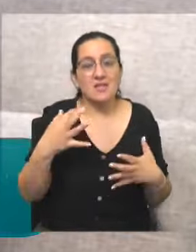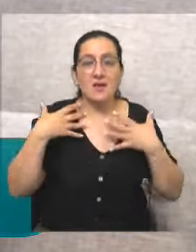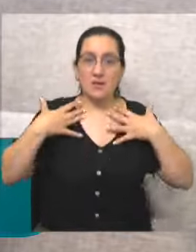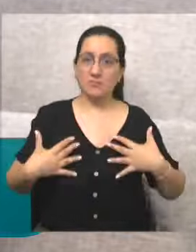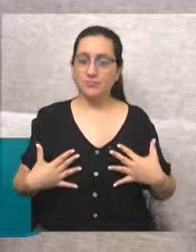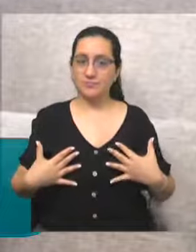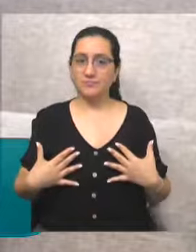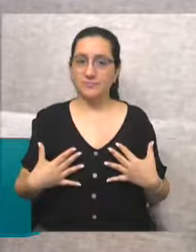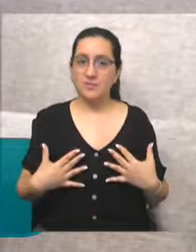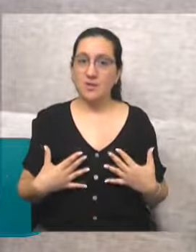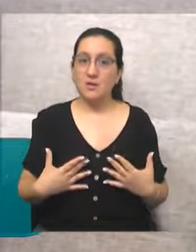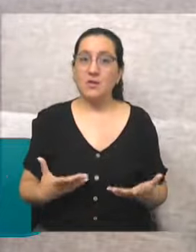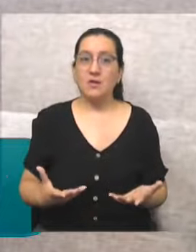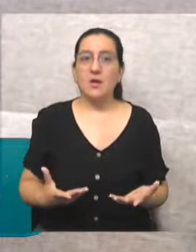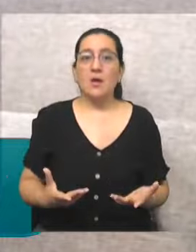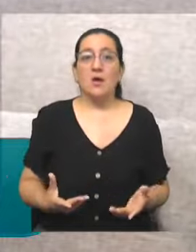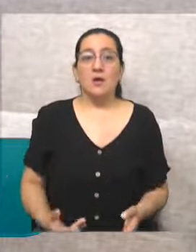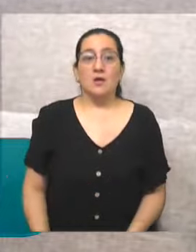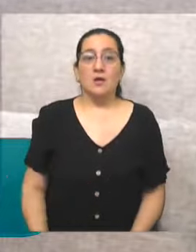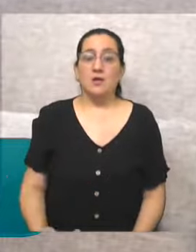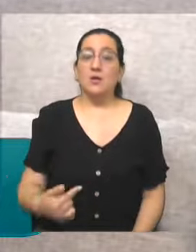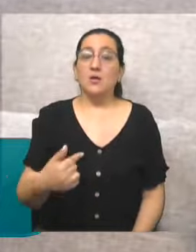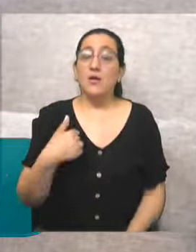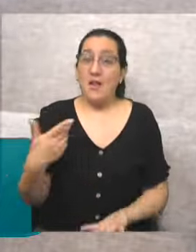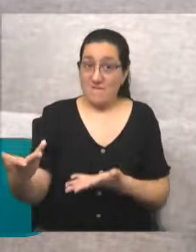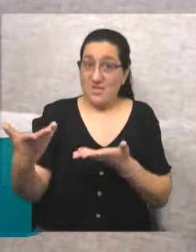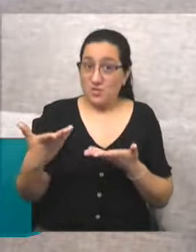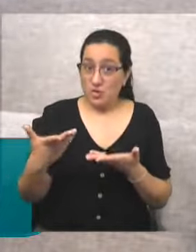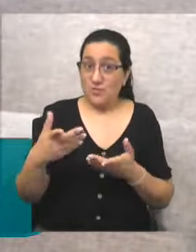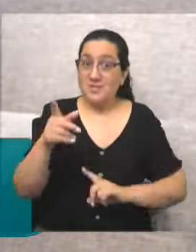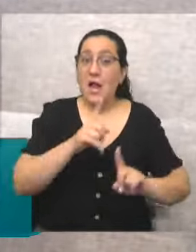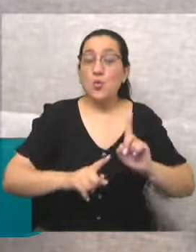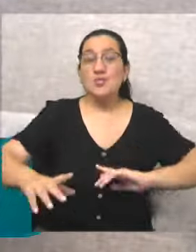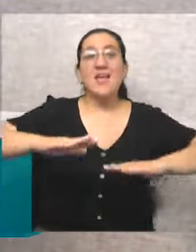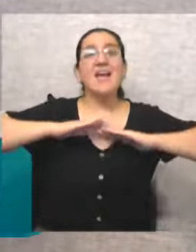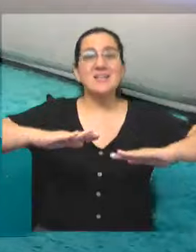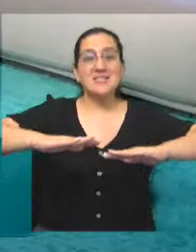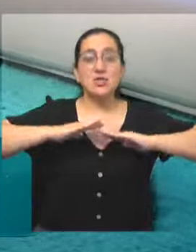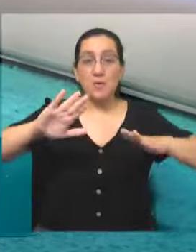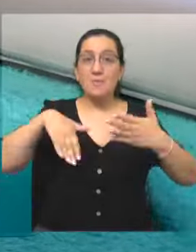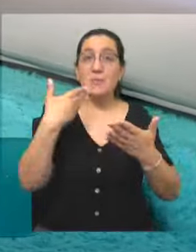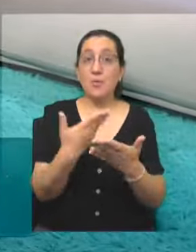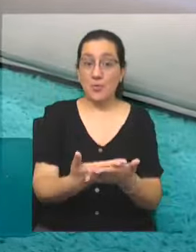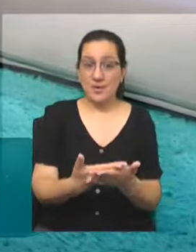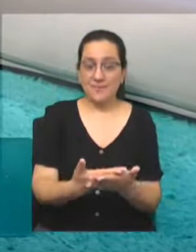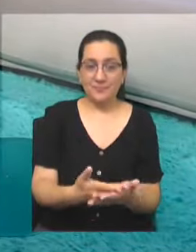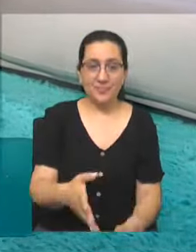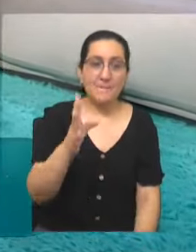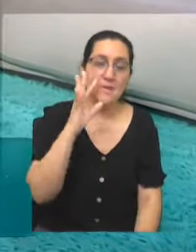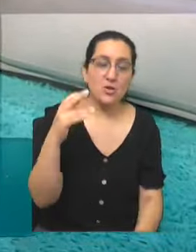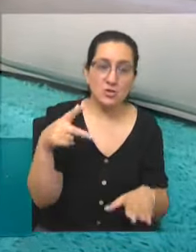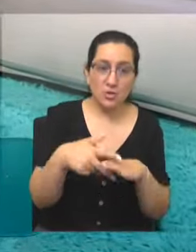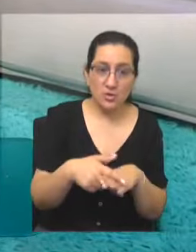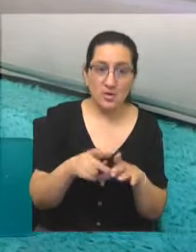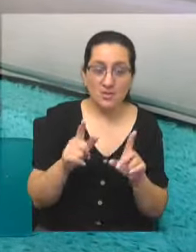algo bastante duro. Entonces, la invitación que vamos a hacer es alguna serie de ejercicios que vamos a empezar a proponer. Y de repente, perdón que te corta, sí, porque